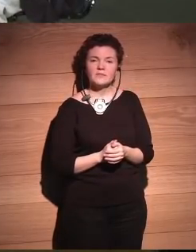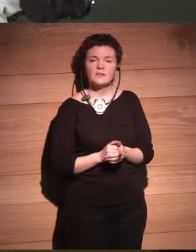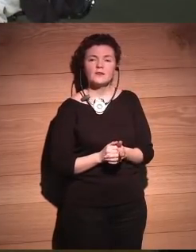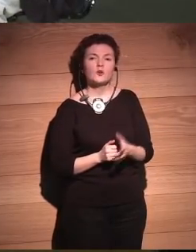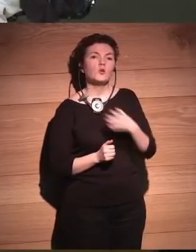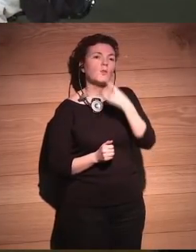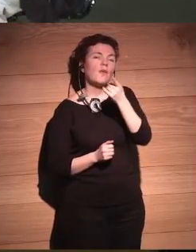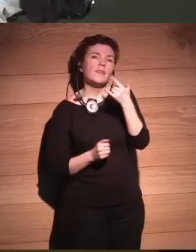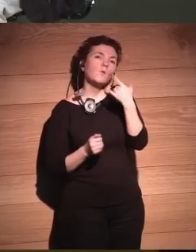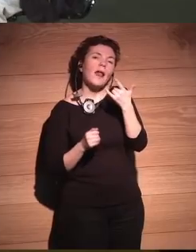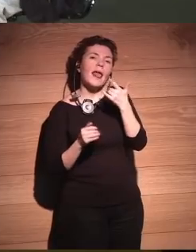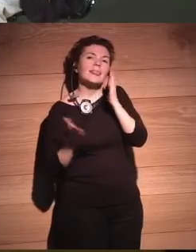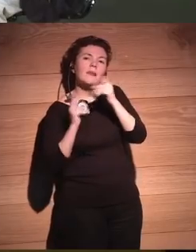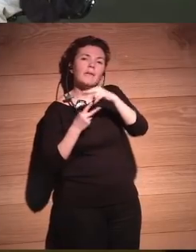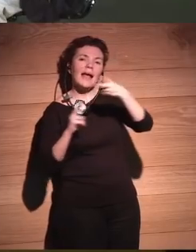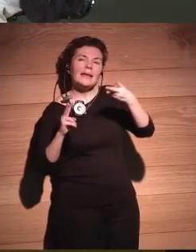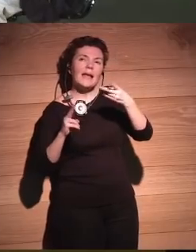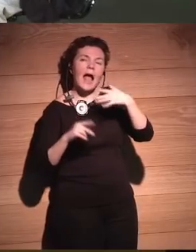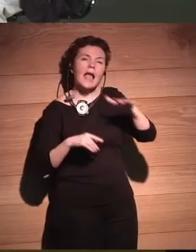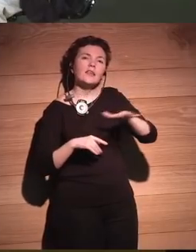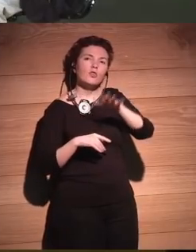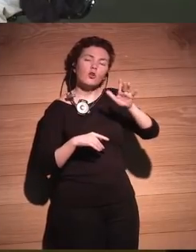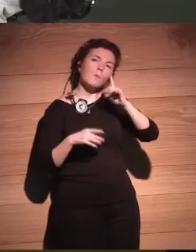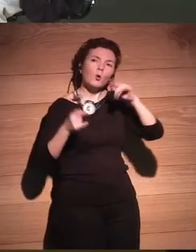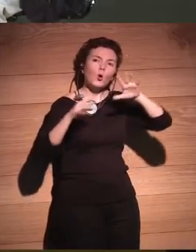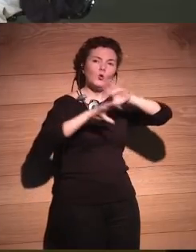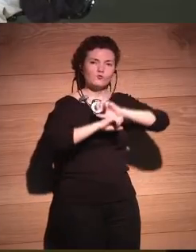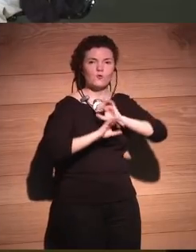Tampoco vamos a decir que es el lado oscuro de la terapia génica, pero es que hay que tenerlo en cuenta.